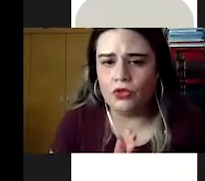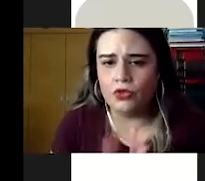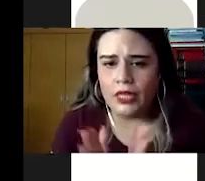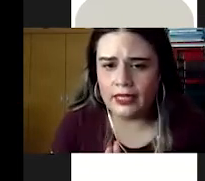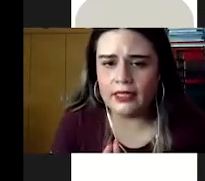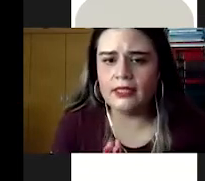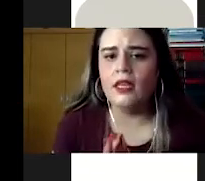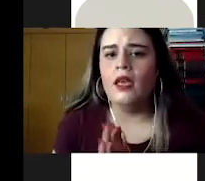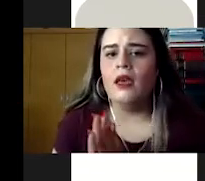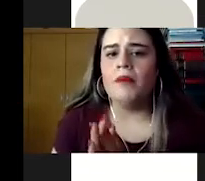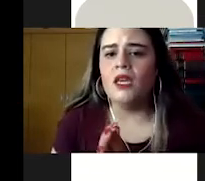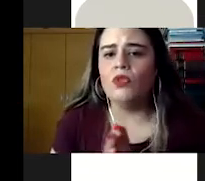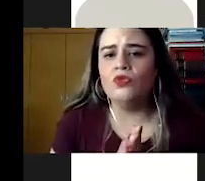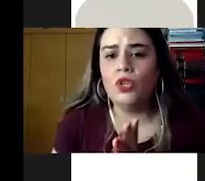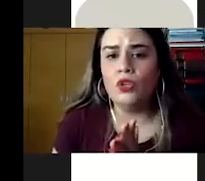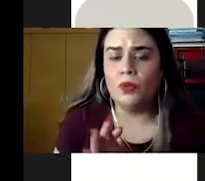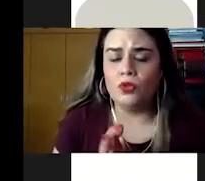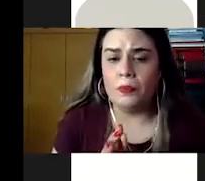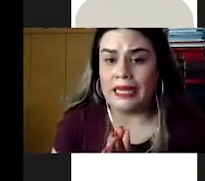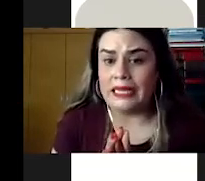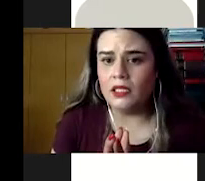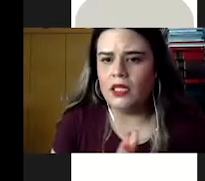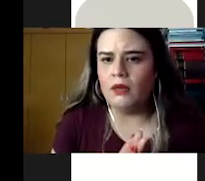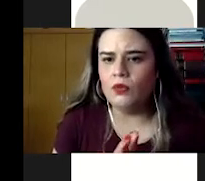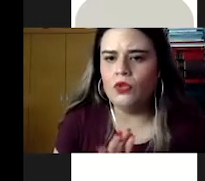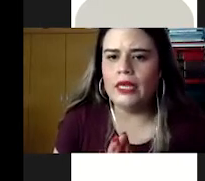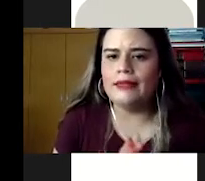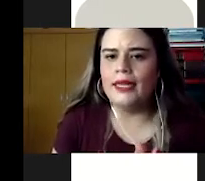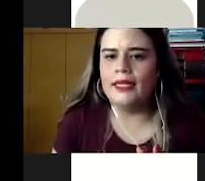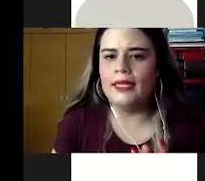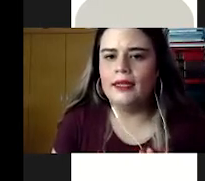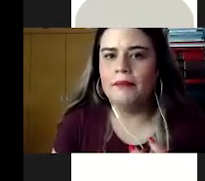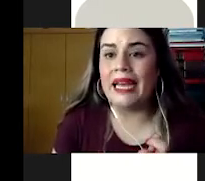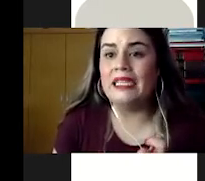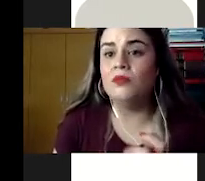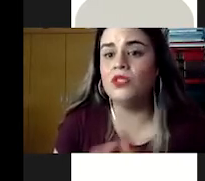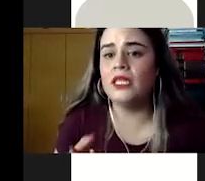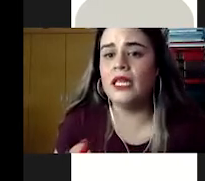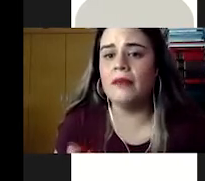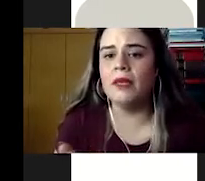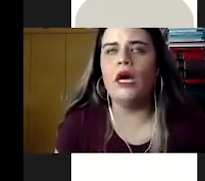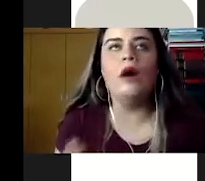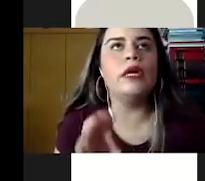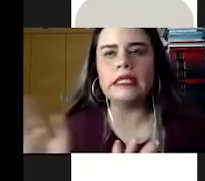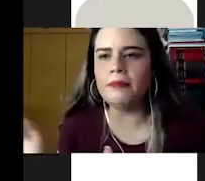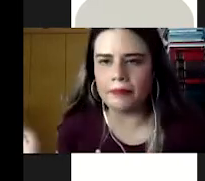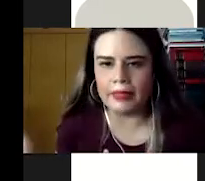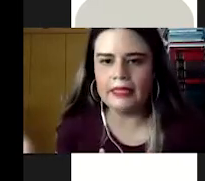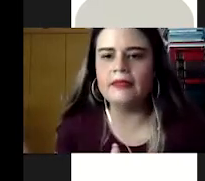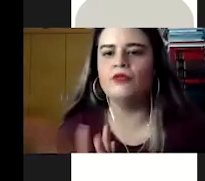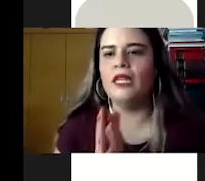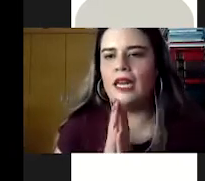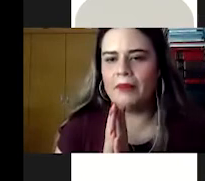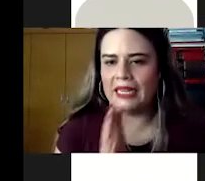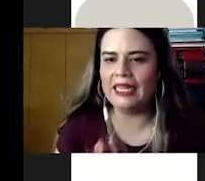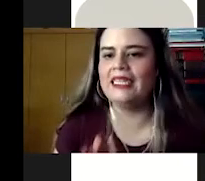los ODS. México es uno de los pocos países en el mundo que tiene mecanismos de seguimiento, aunque sea en el papel.